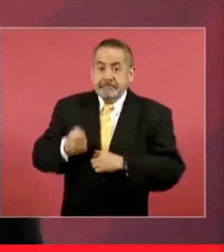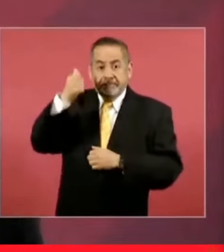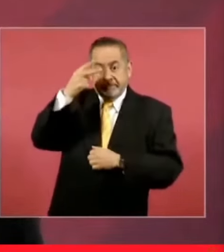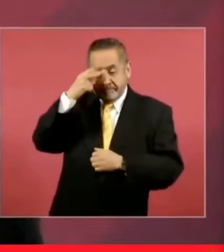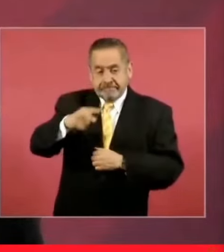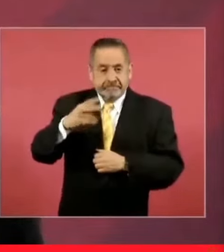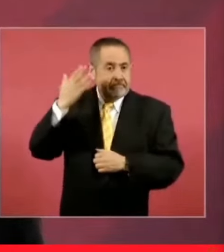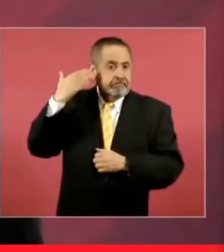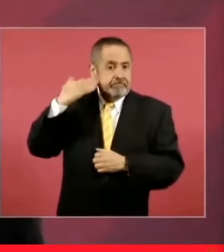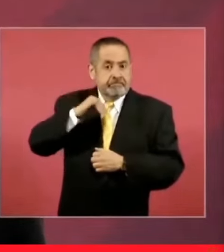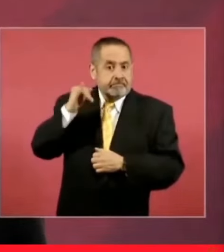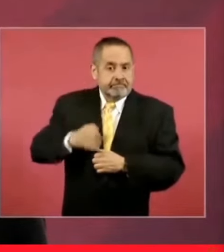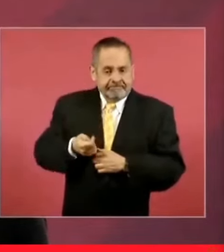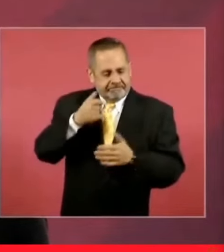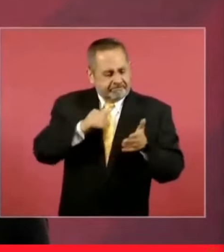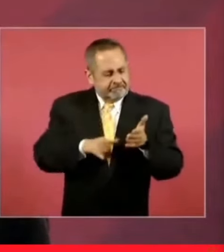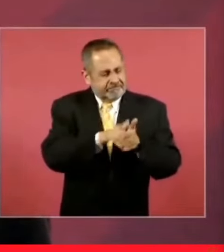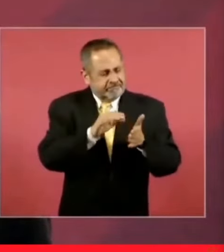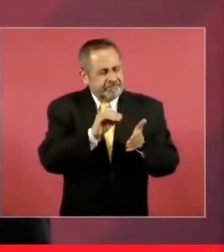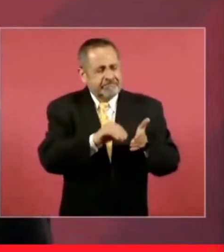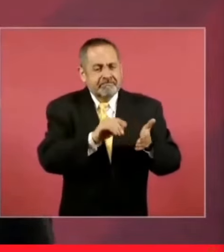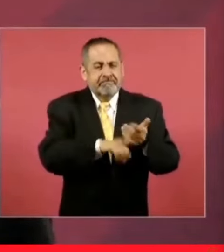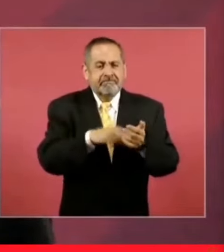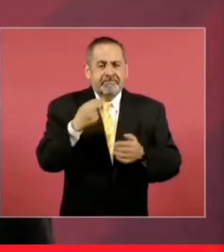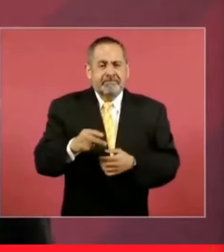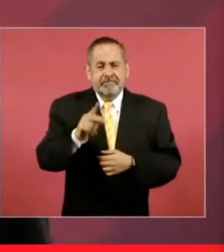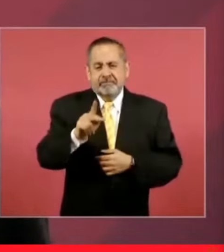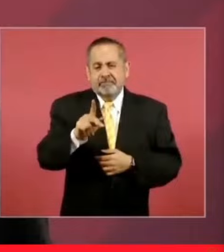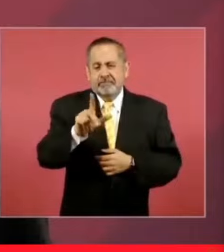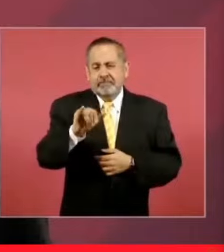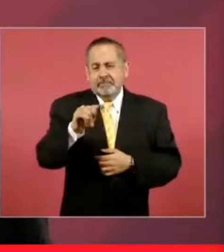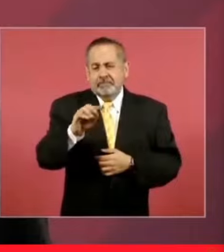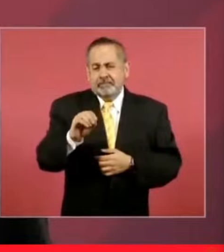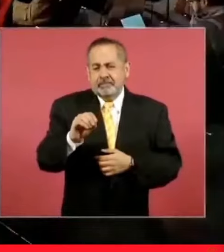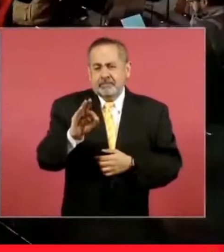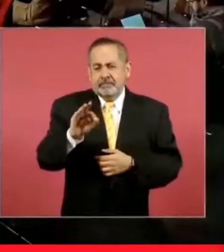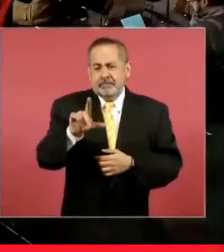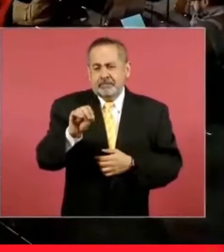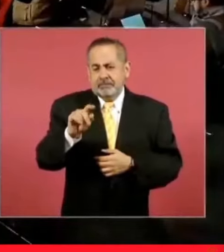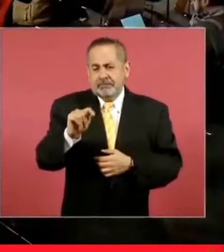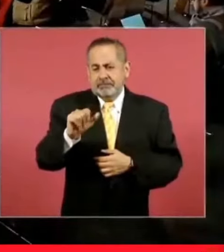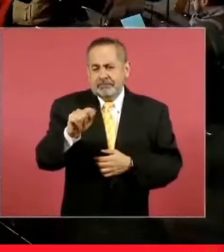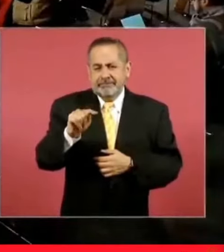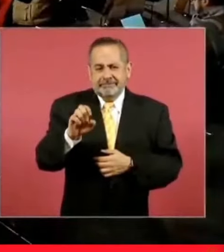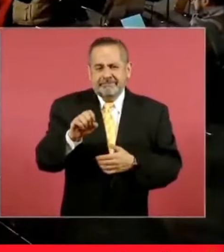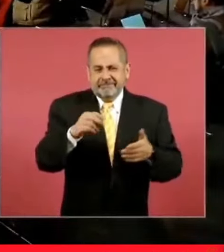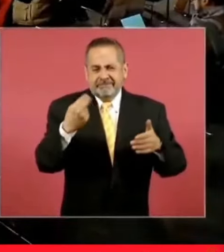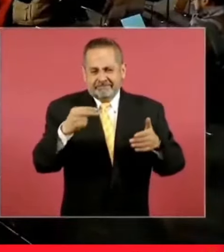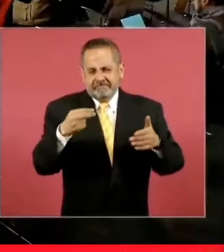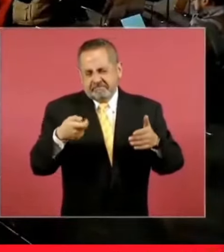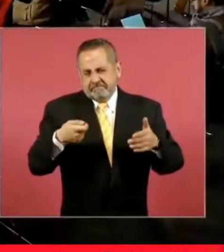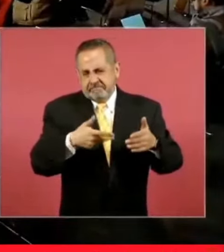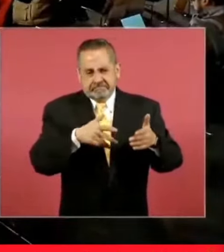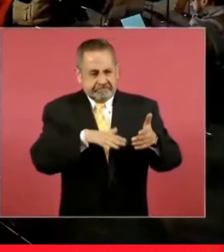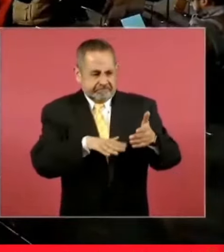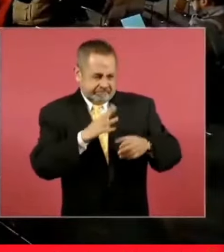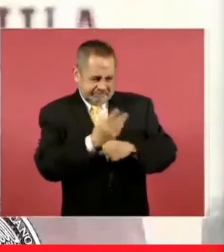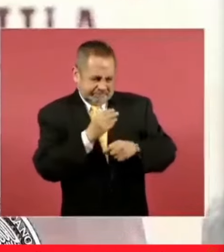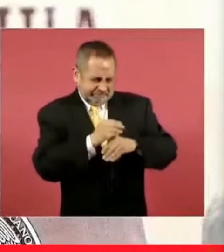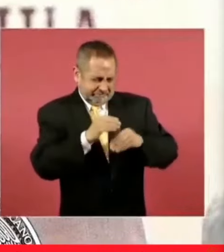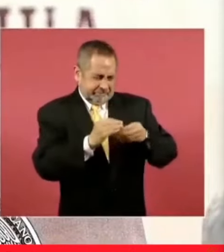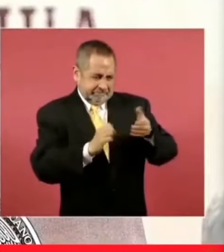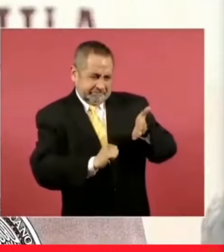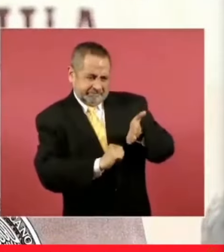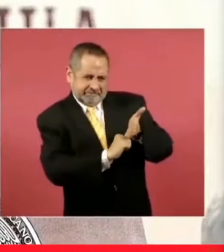usado también en México que se llama plinto flotante. Estas dos características, así como